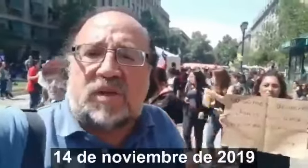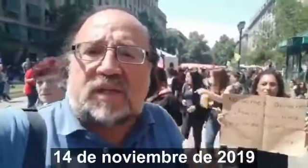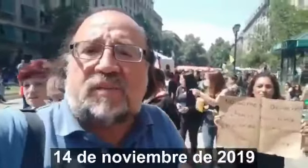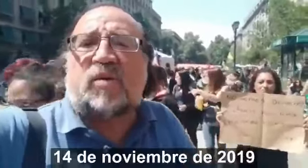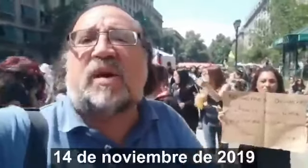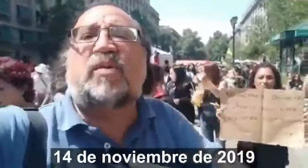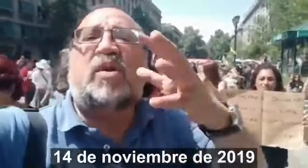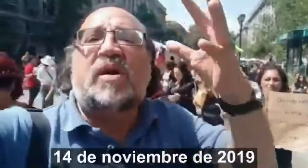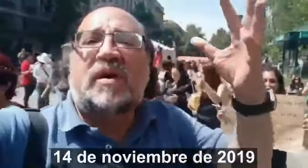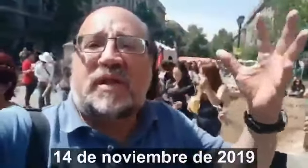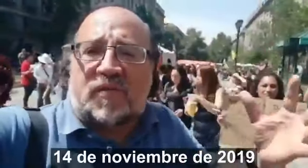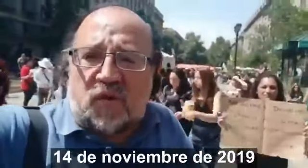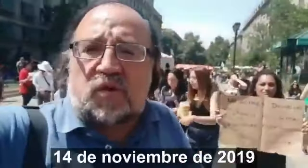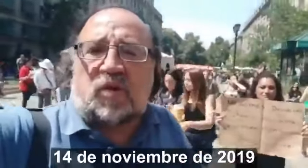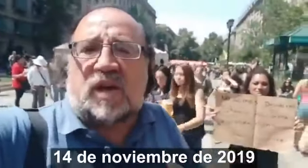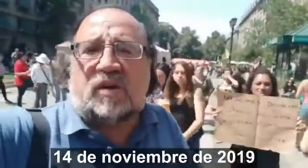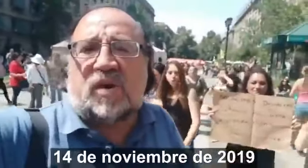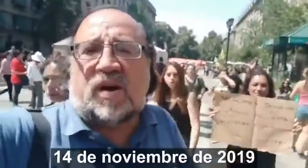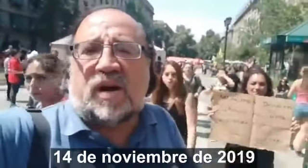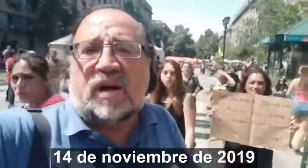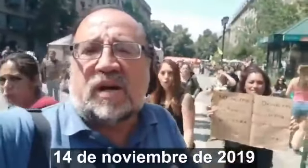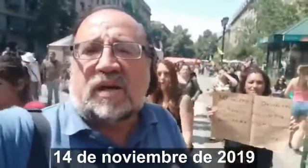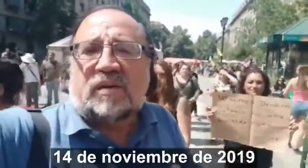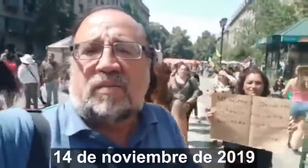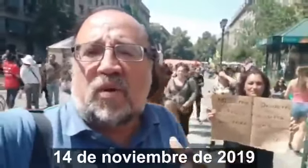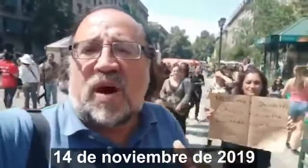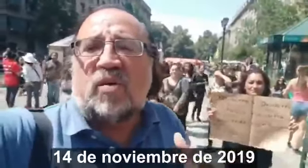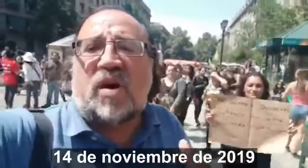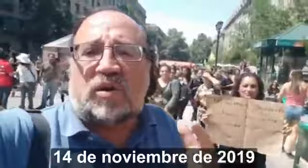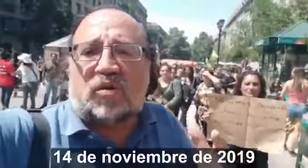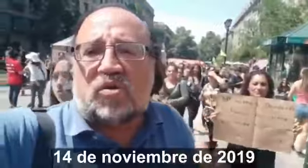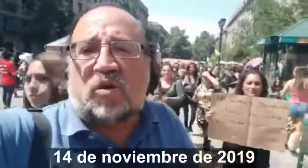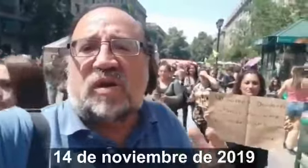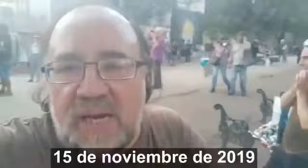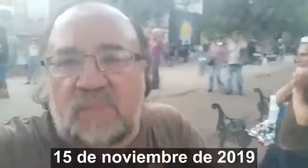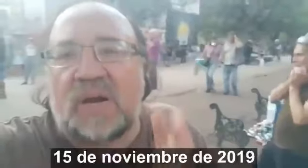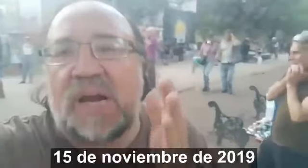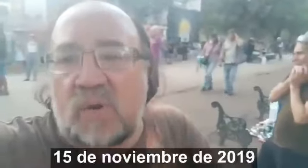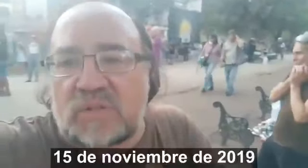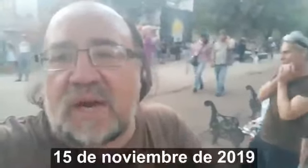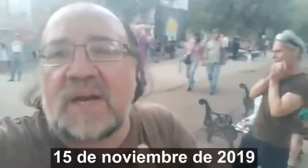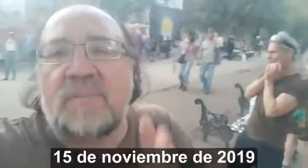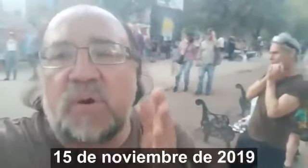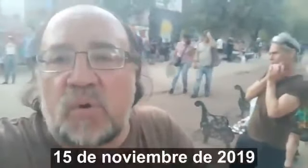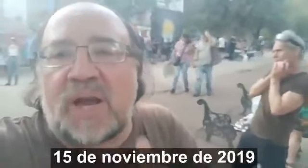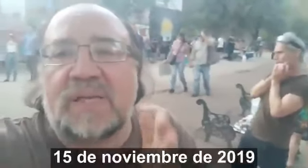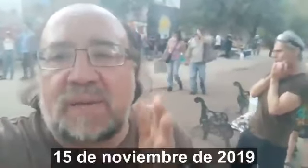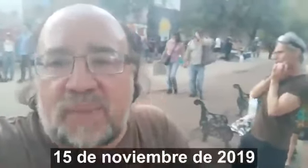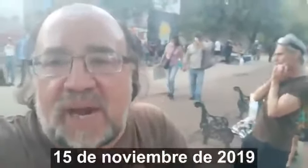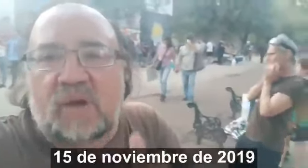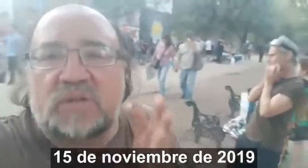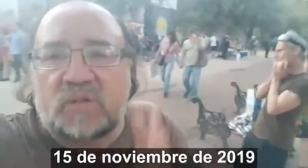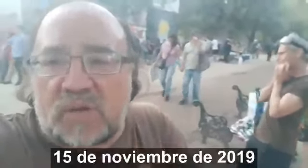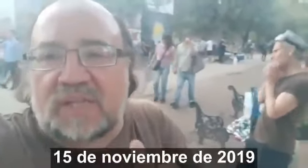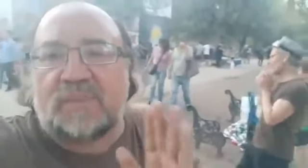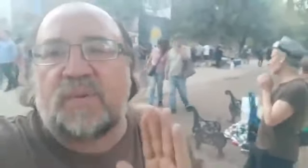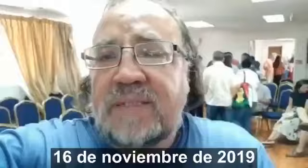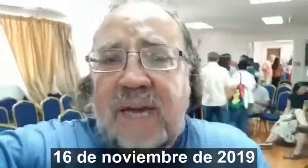Asamblea constituyente para un cambio de fondo de la nueva. Con una nueva constitución. Seguimos en la lucha por una